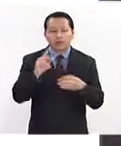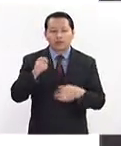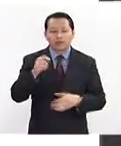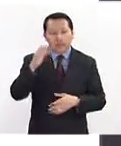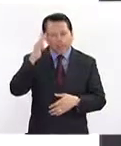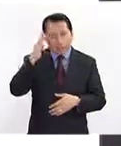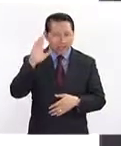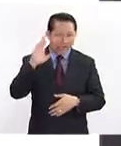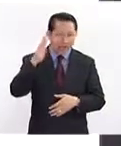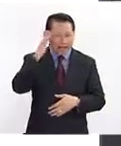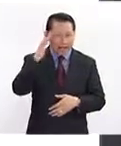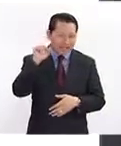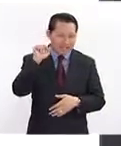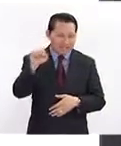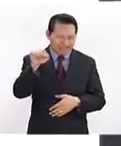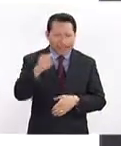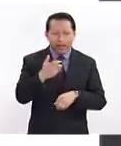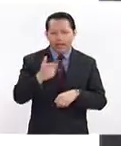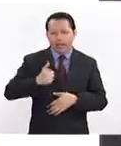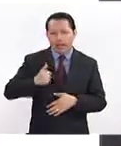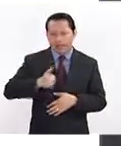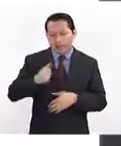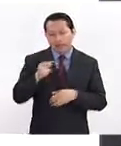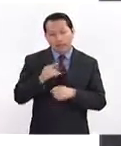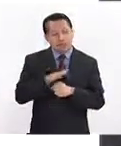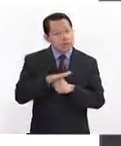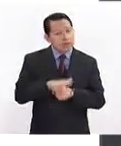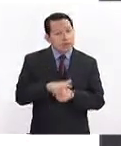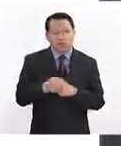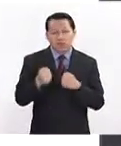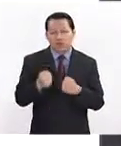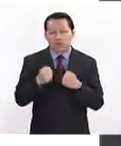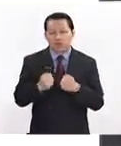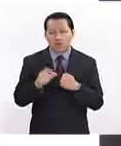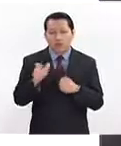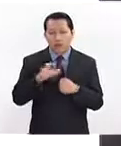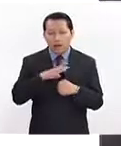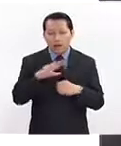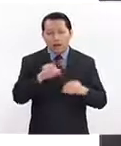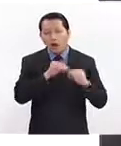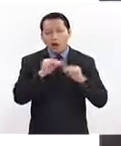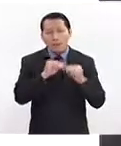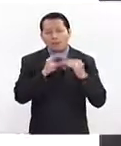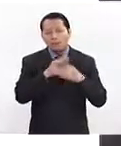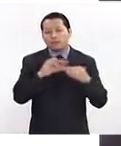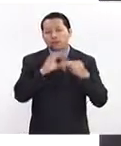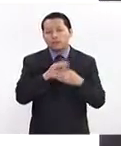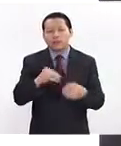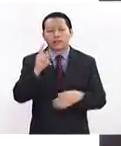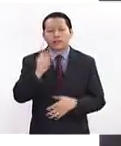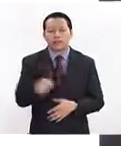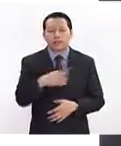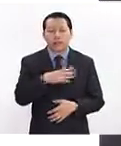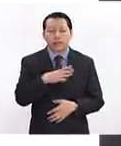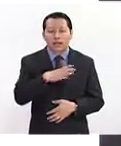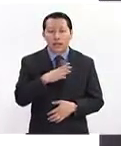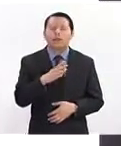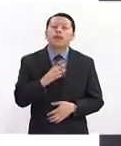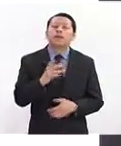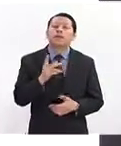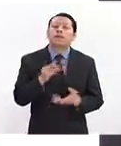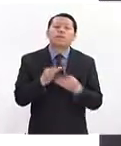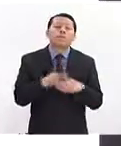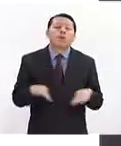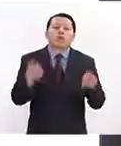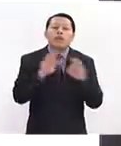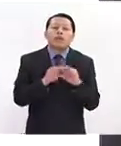sindical canadiense, Jerry Díaz, que ha presionado muchísimo. Cada que hay una ronda habla de que es imperativo